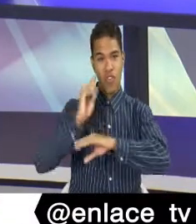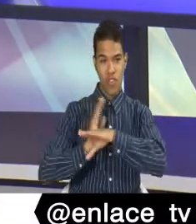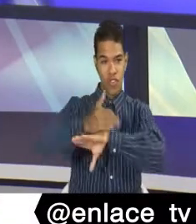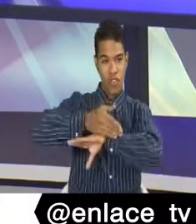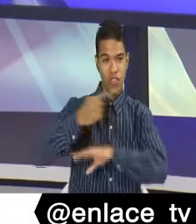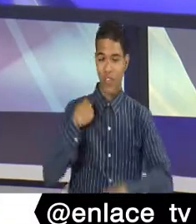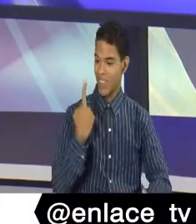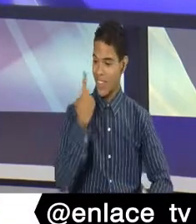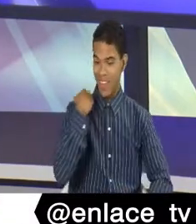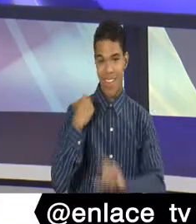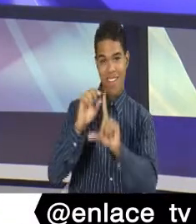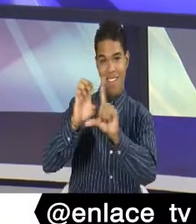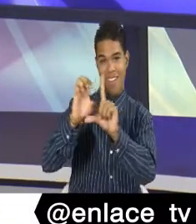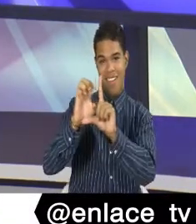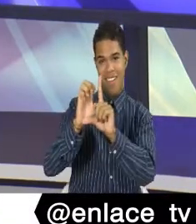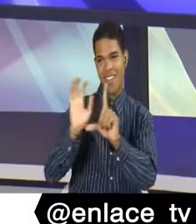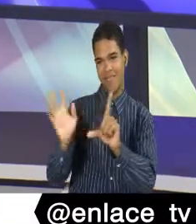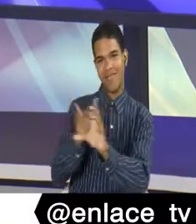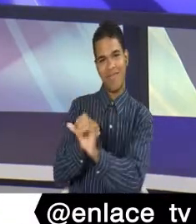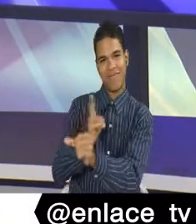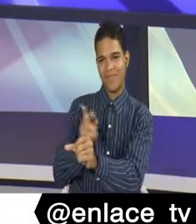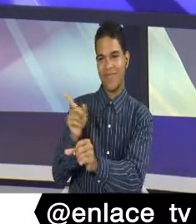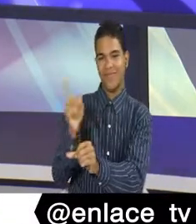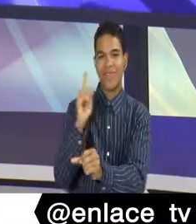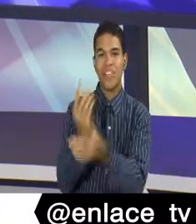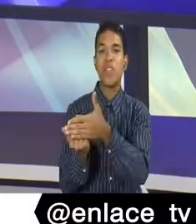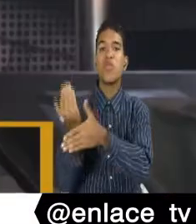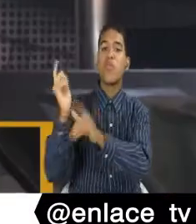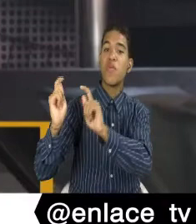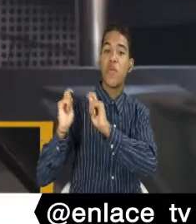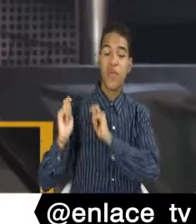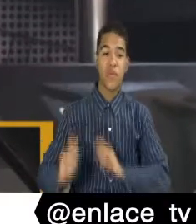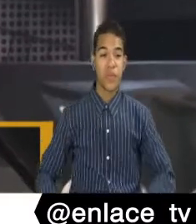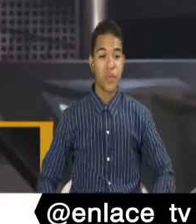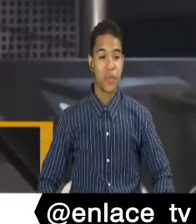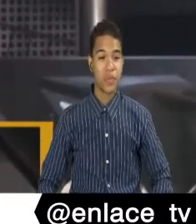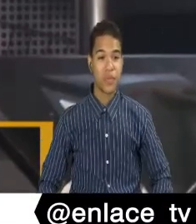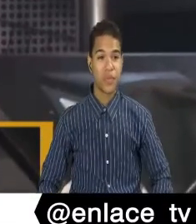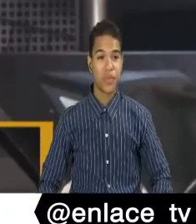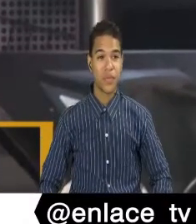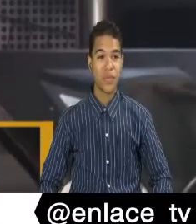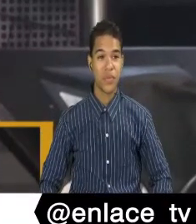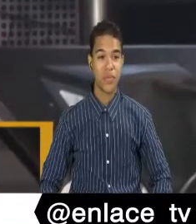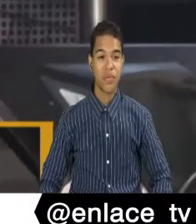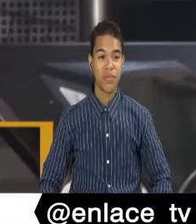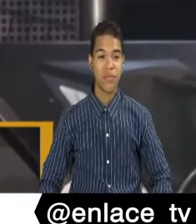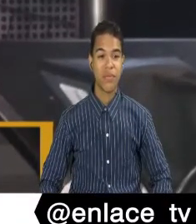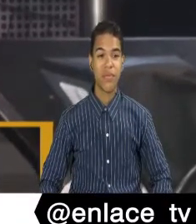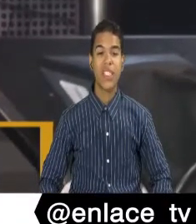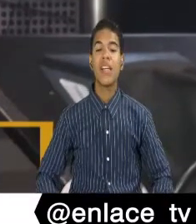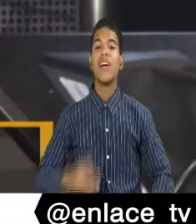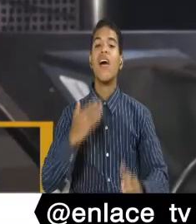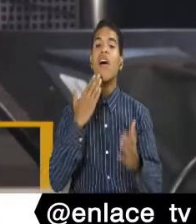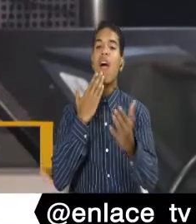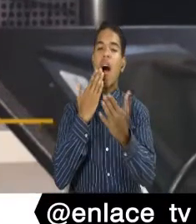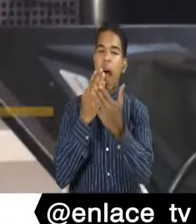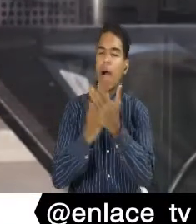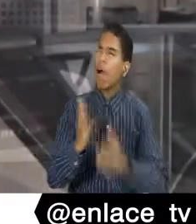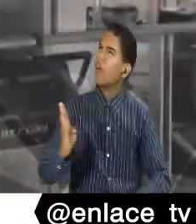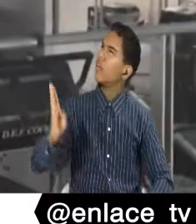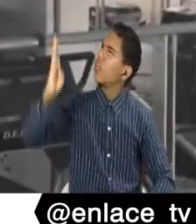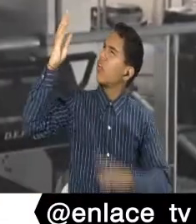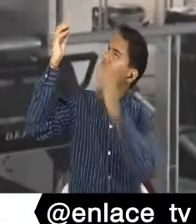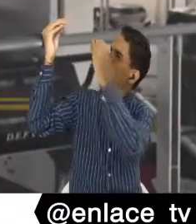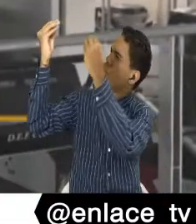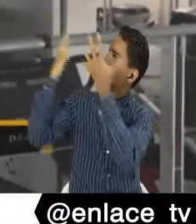Enlace Noticias y de Enlace Radio 6 AM. Como una bendición de Dios calificó la periodista de Enlace Noticias Paola López Vargas la